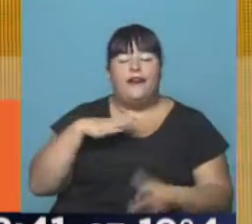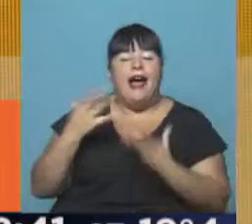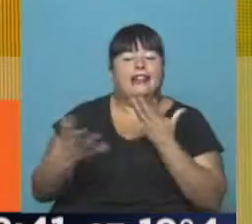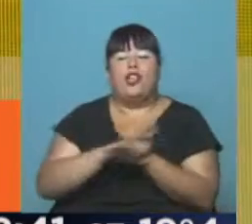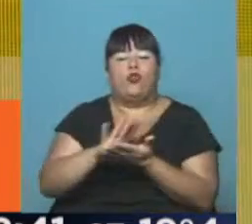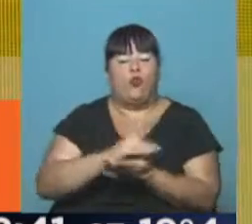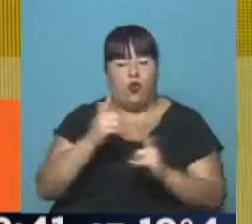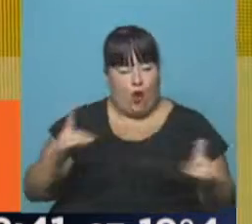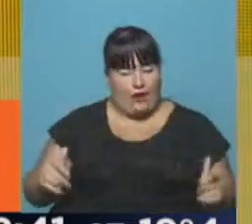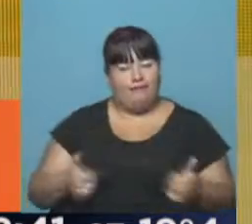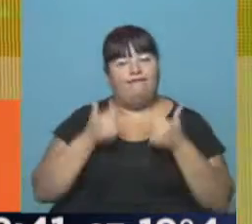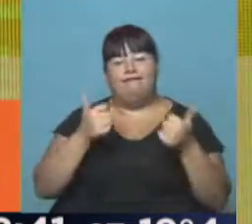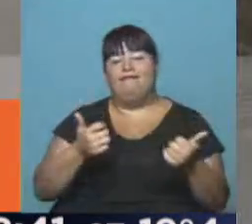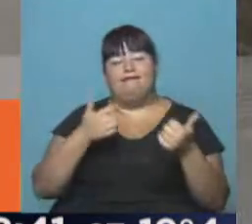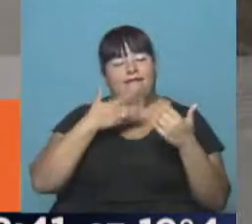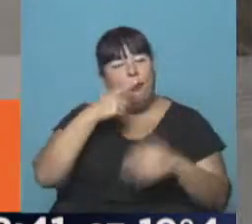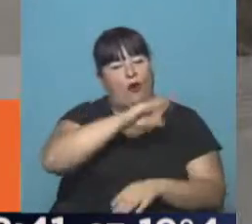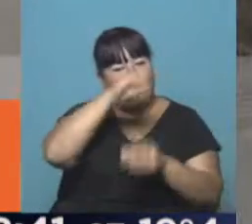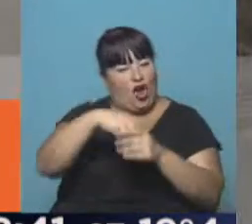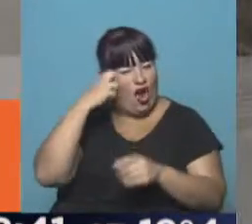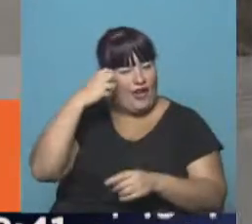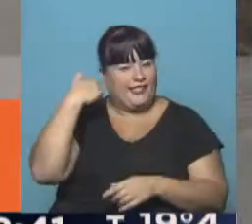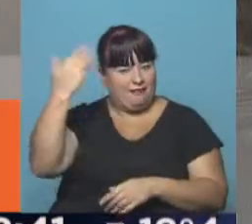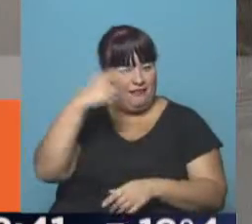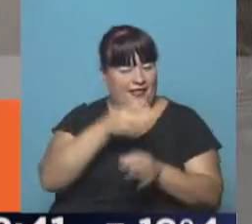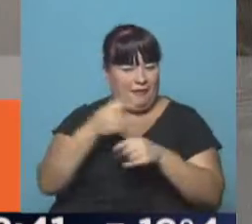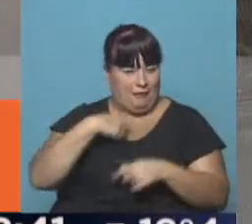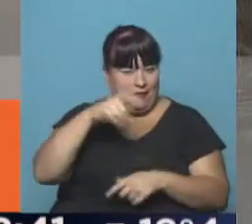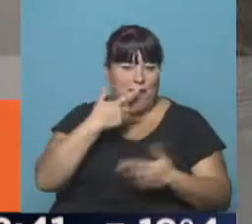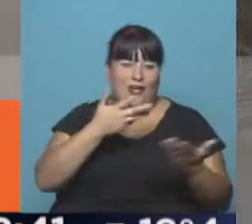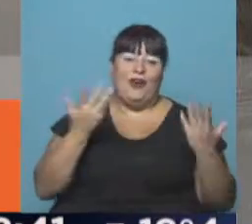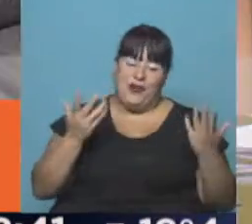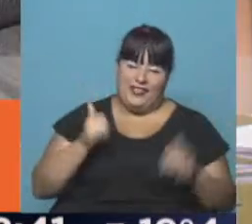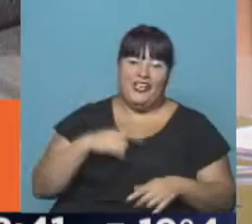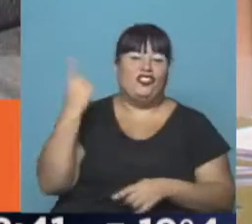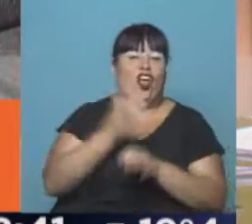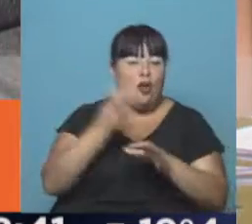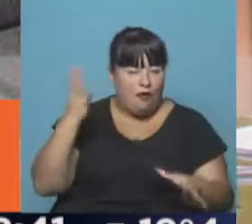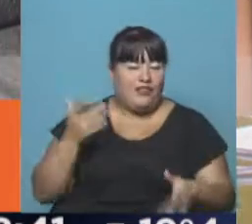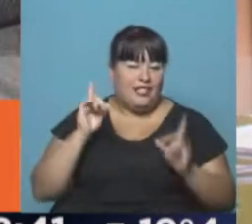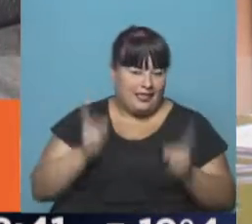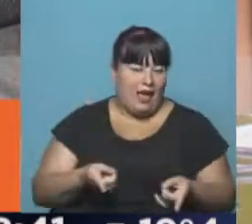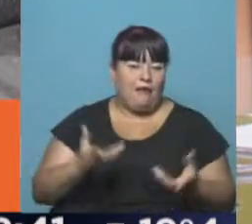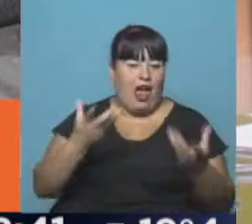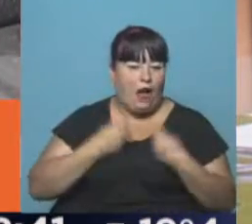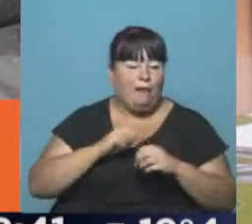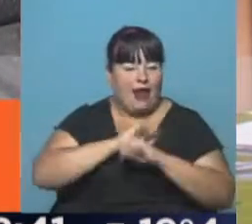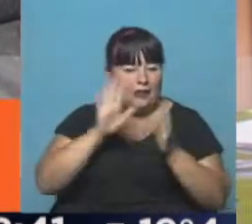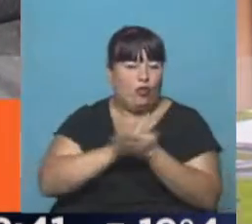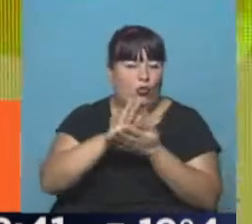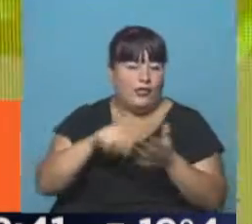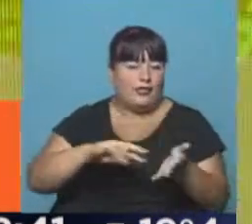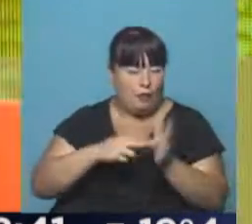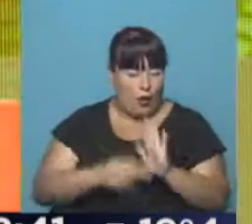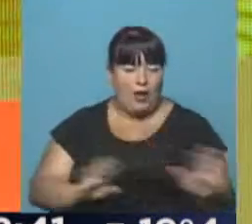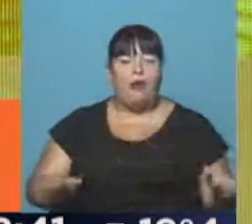una solución. Flavio, te quiero en ese congreso pedagógico como ciudadana bueno, y a todos los especialistas que lógicamente nos van a ayudar a salir de esta